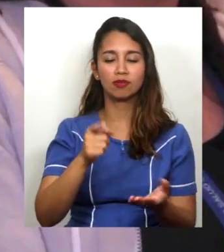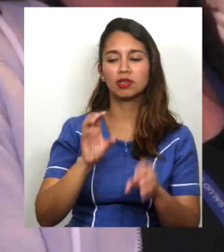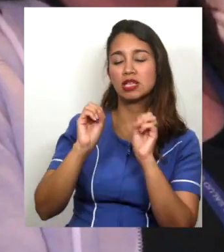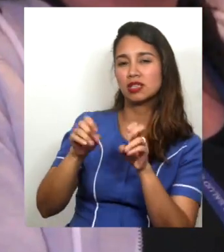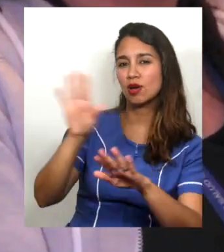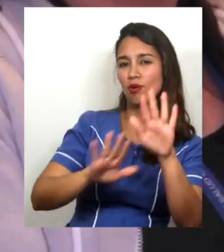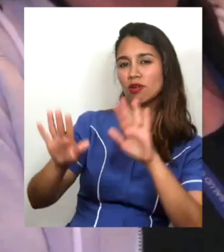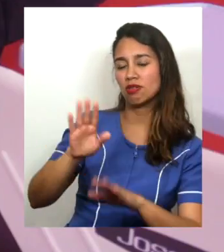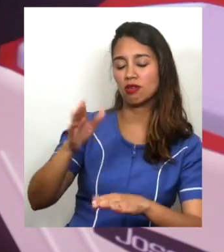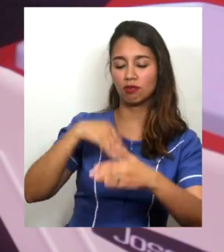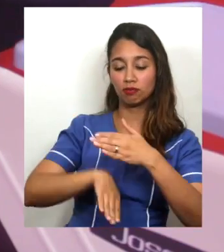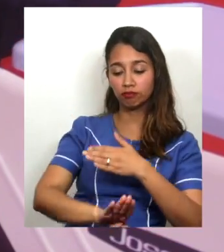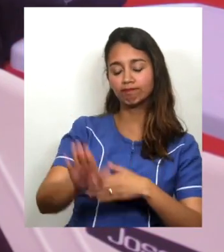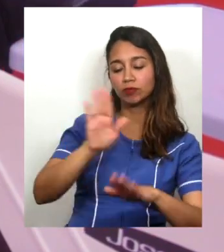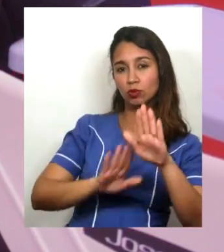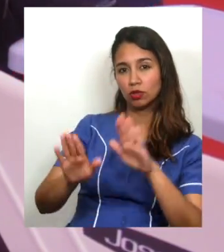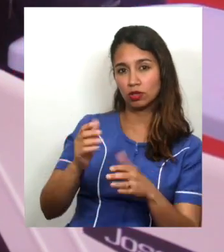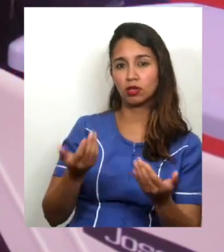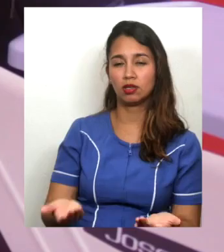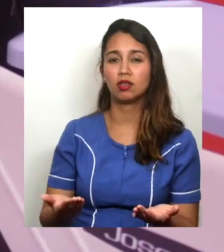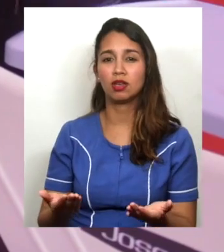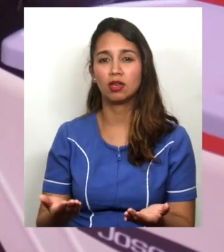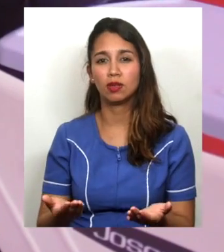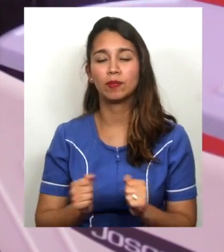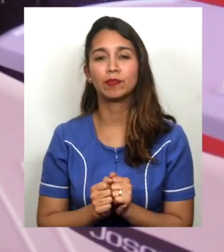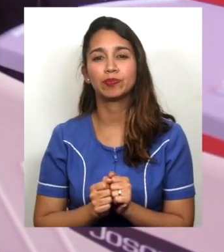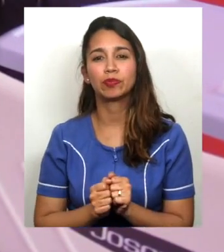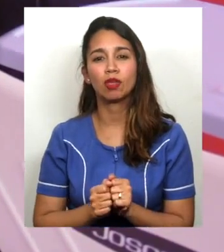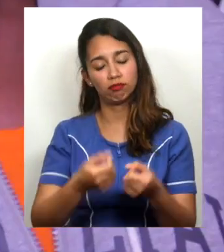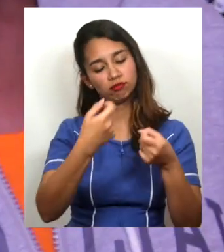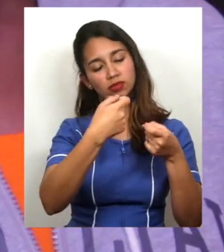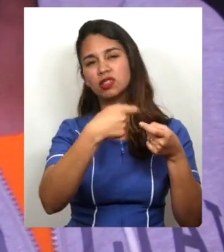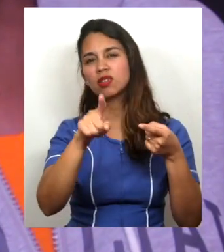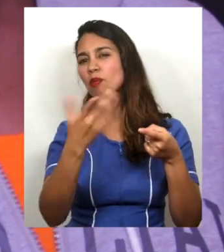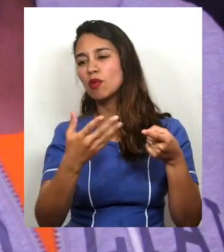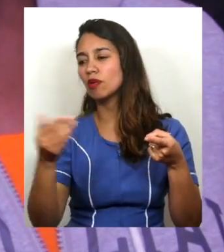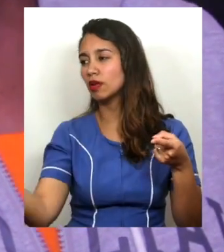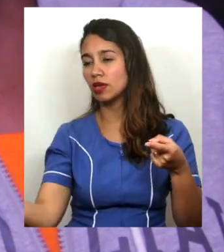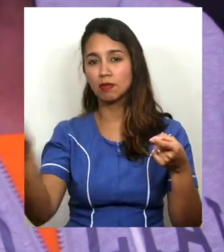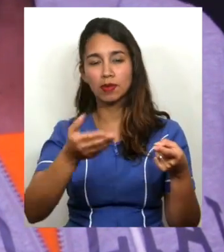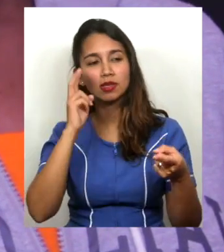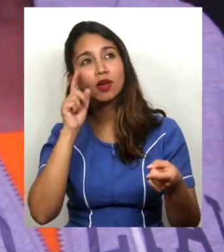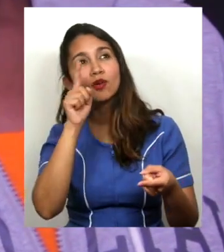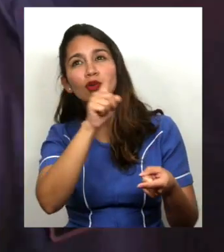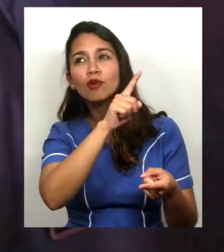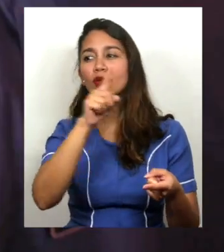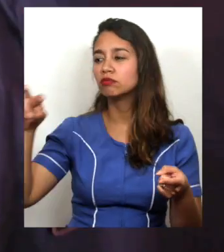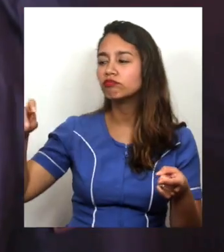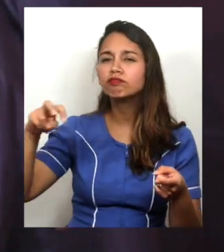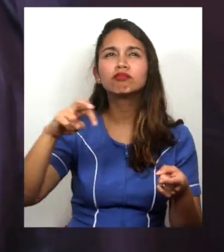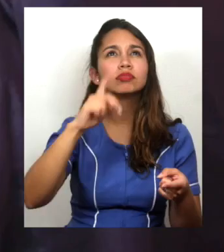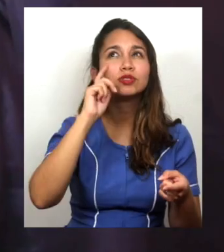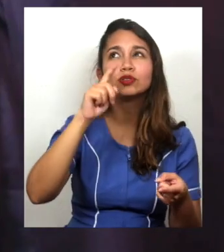cuidados prenatales y del recién nacido. Dentro de este marco se encuentra la visita guiada a la maternidad del Hospital